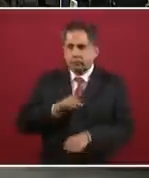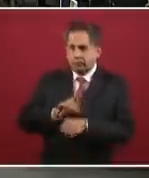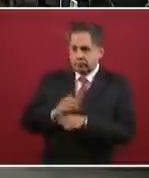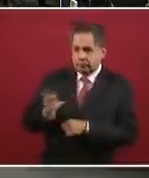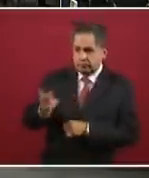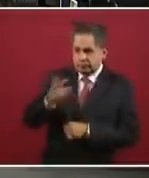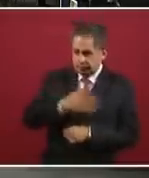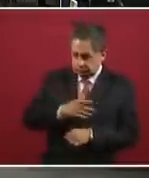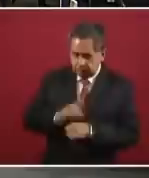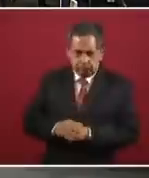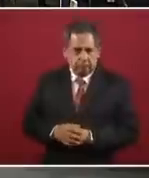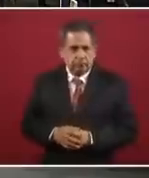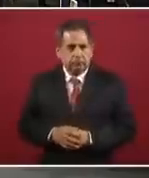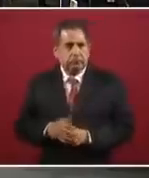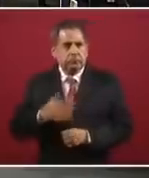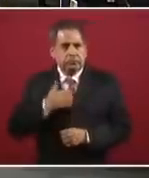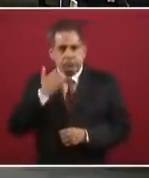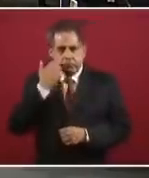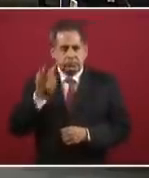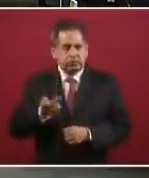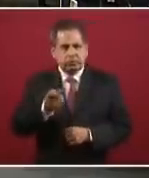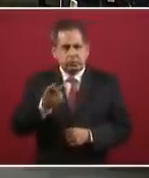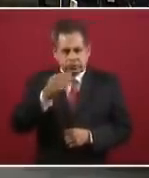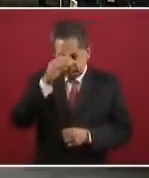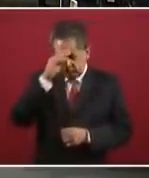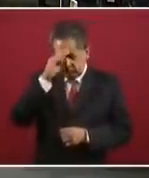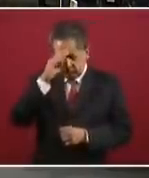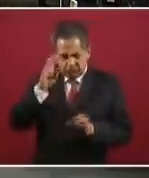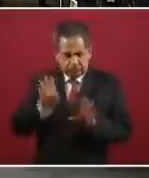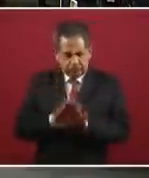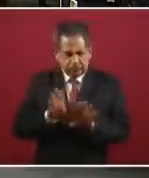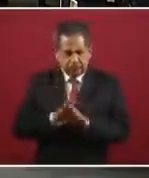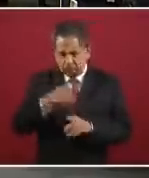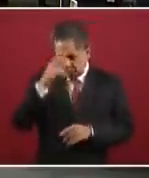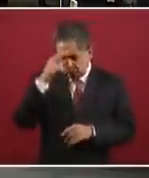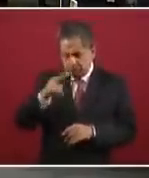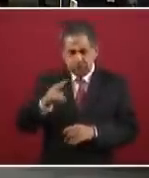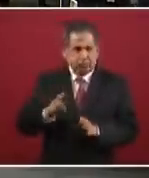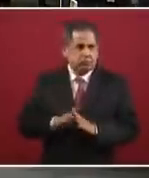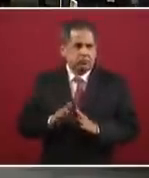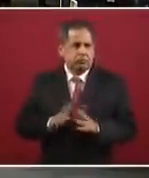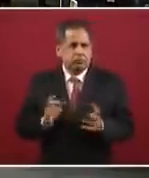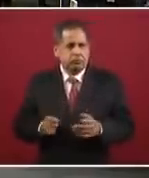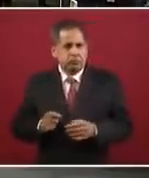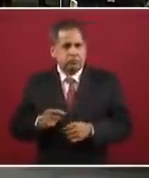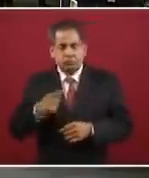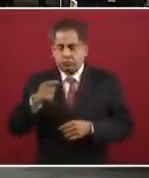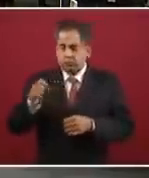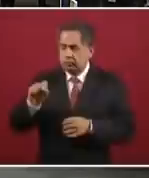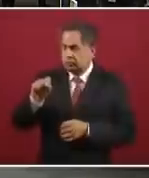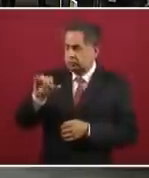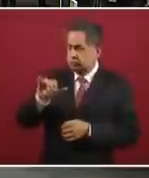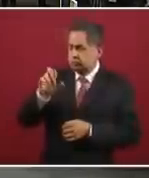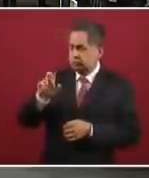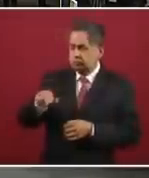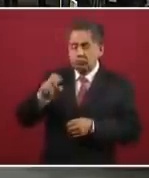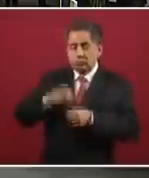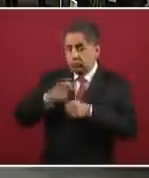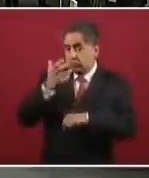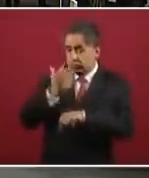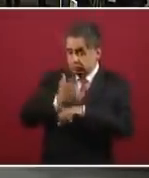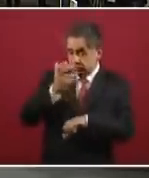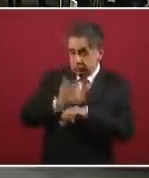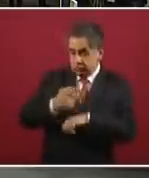Buenos días. Yo quería preguntarle qué posición tiene México ante la decisión de la Suprema Corte de Estados Unidos